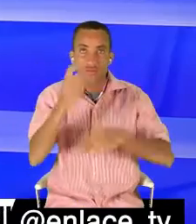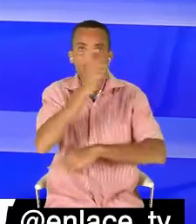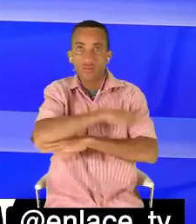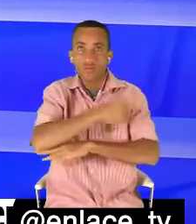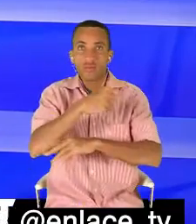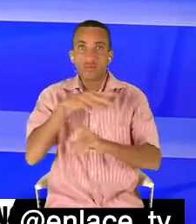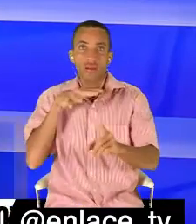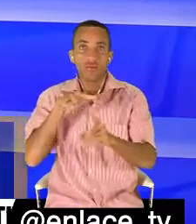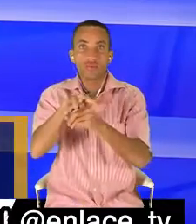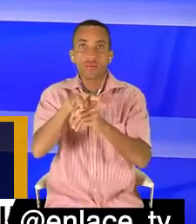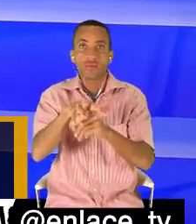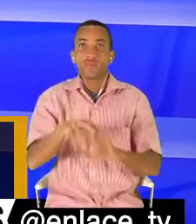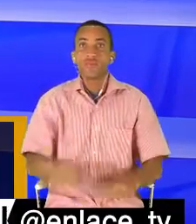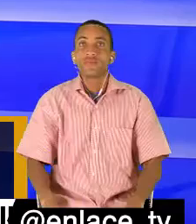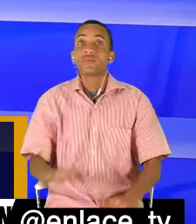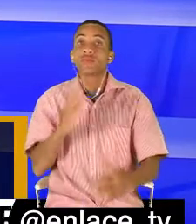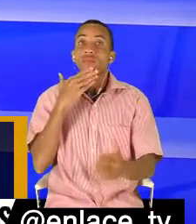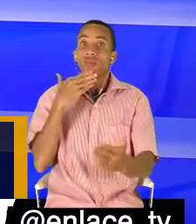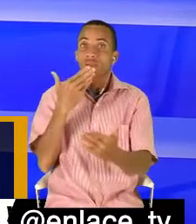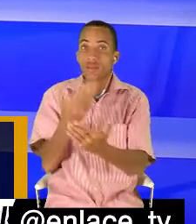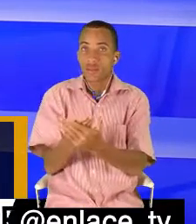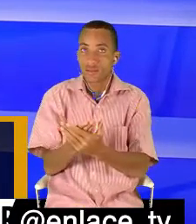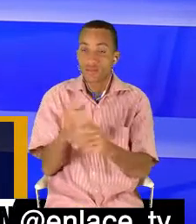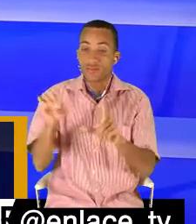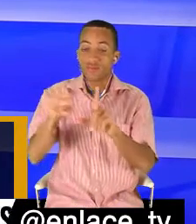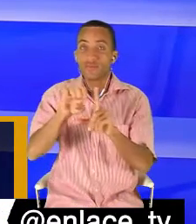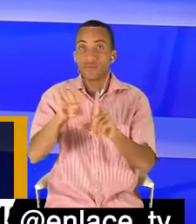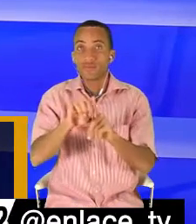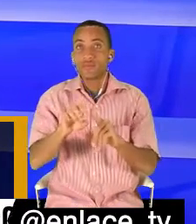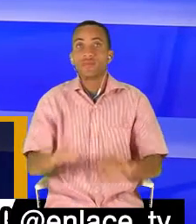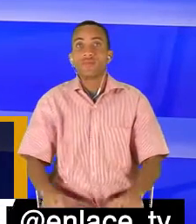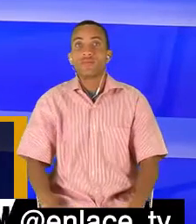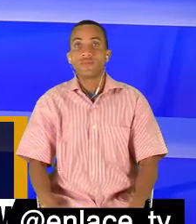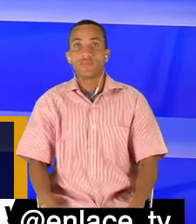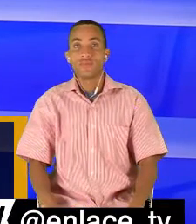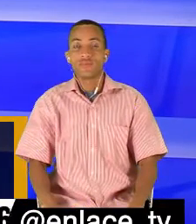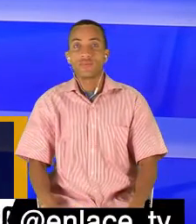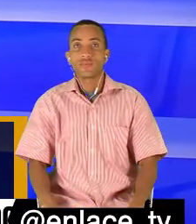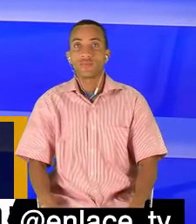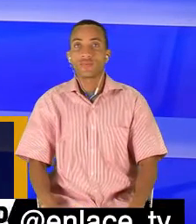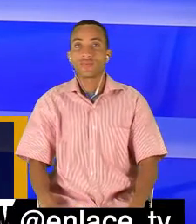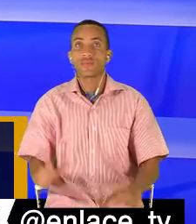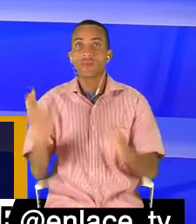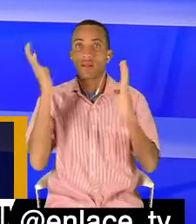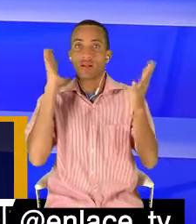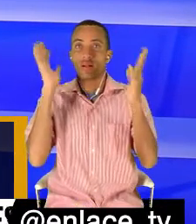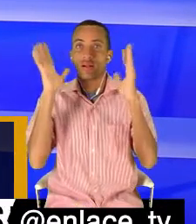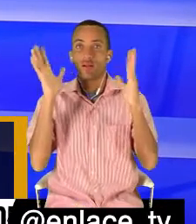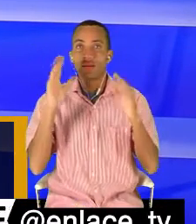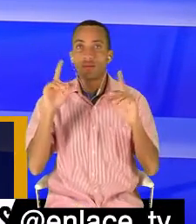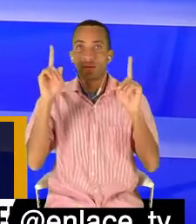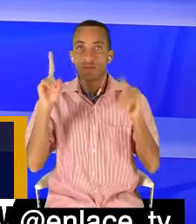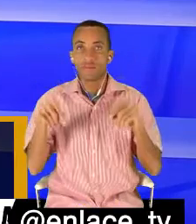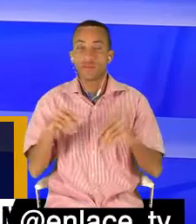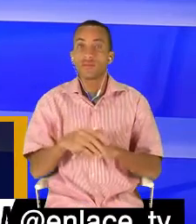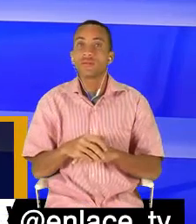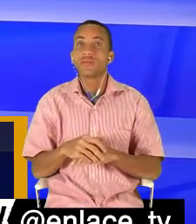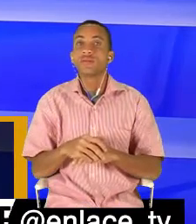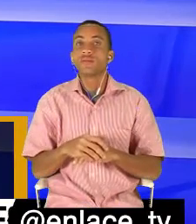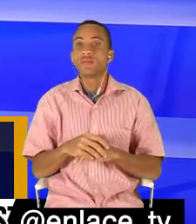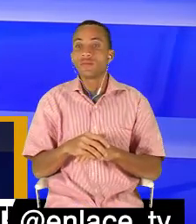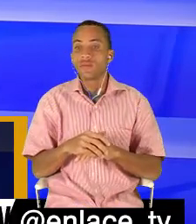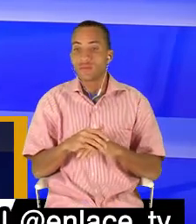Buenas tardes, un agradecimiento a Enlace por esta oportunidad. Vamos a hablar de fracturamiento hidráulico de yacimientos